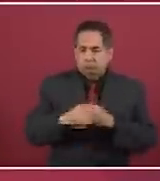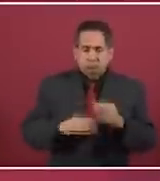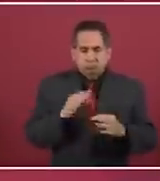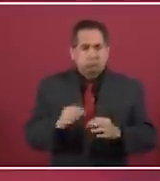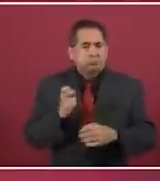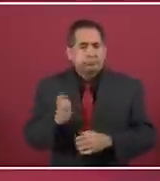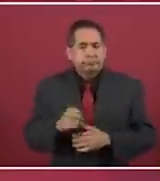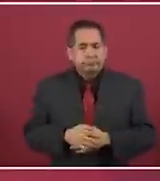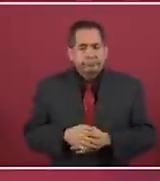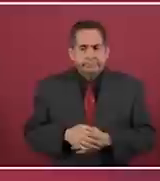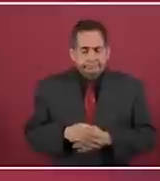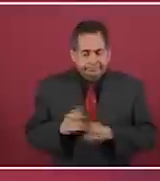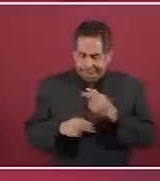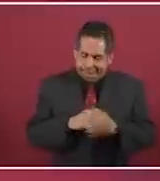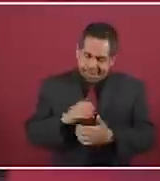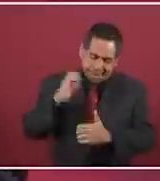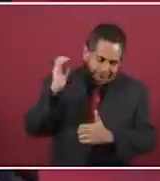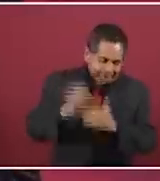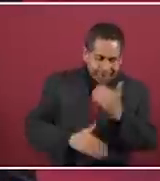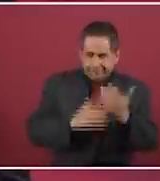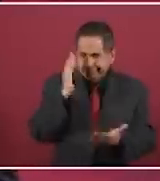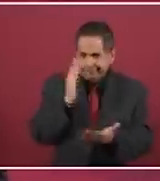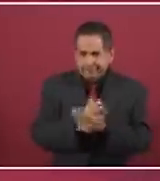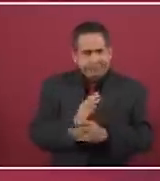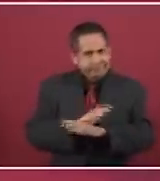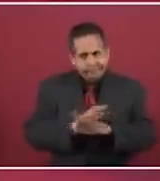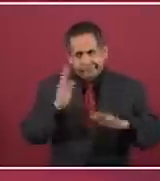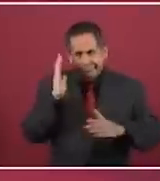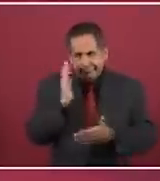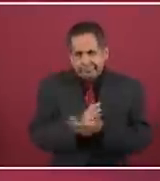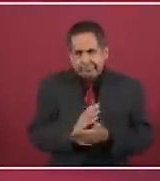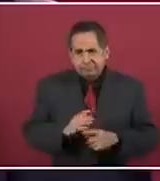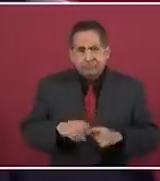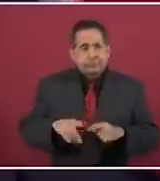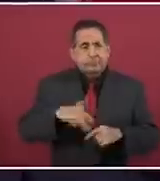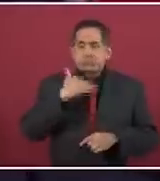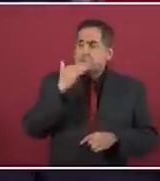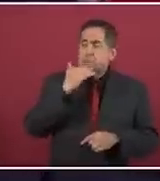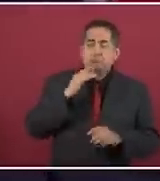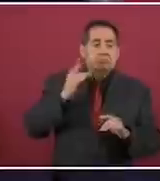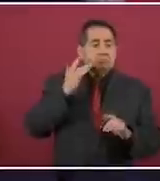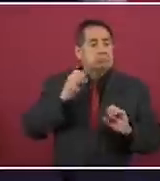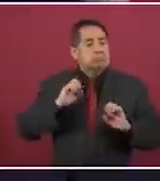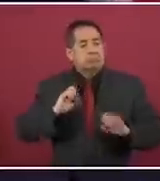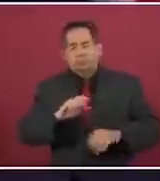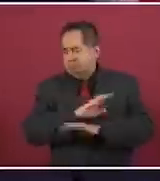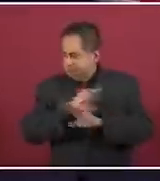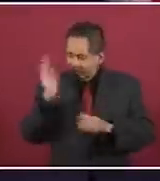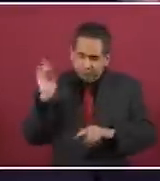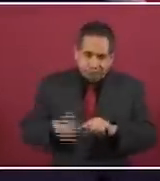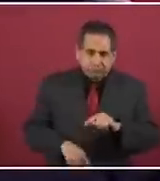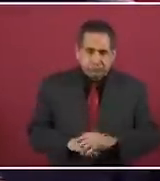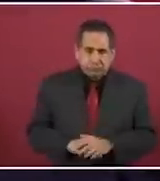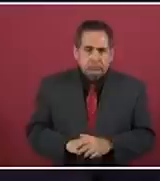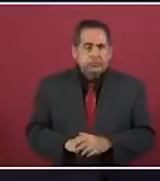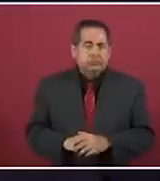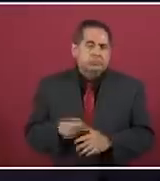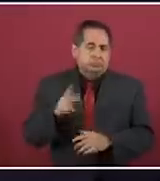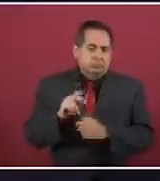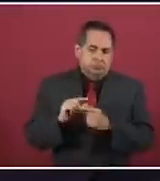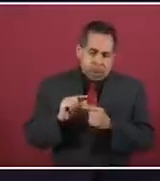Vamos a terminar con todos los privilegios, todos, pero es un